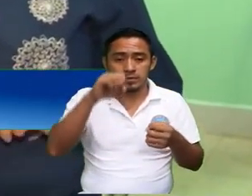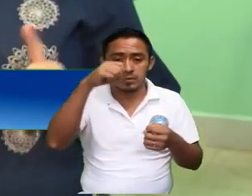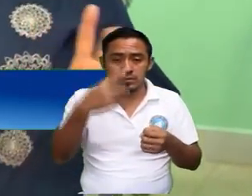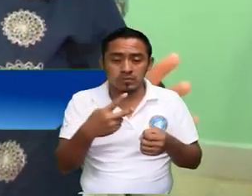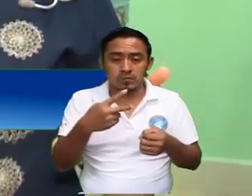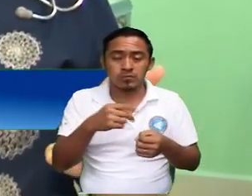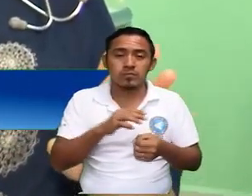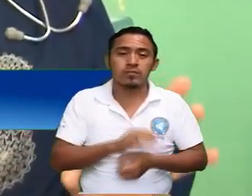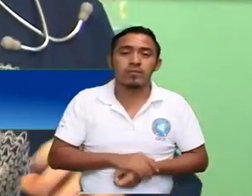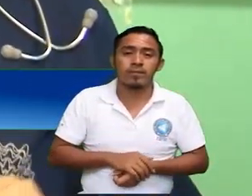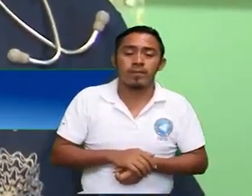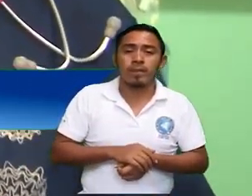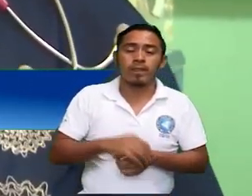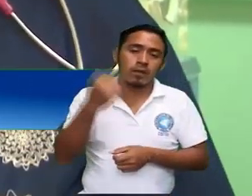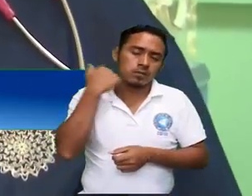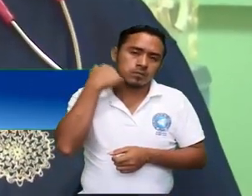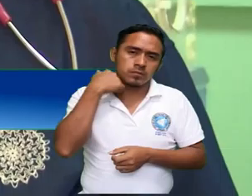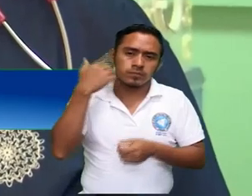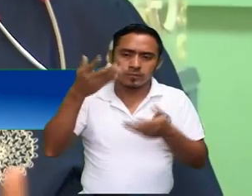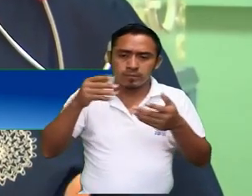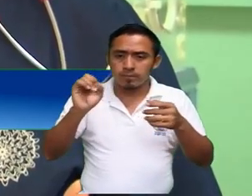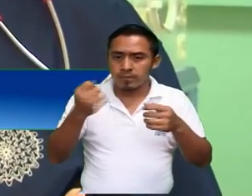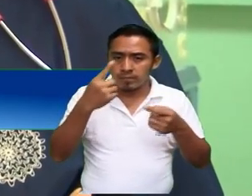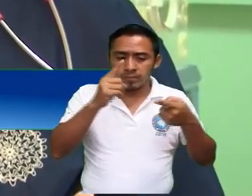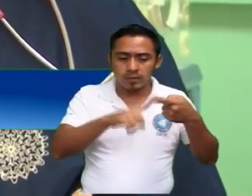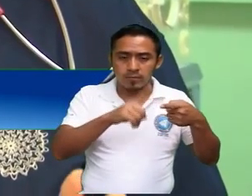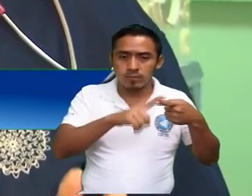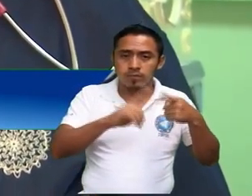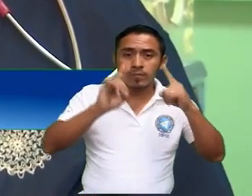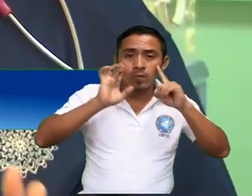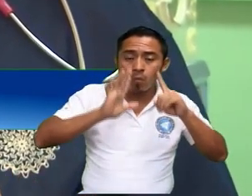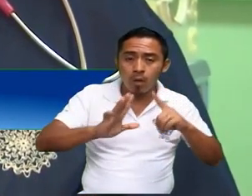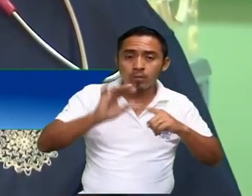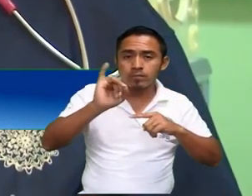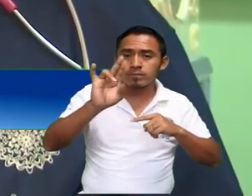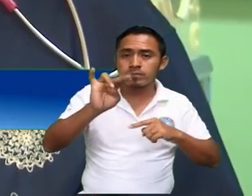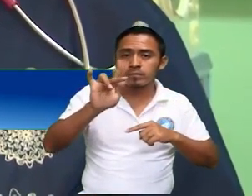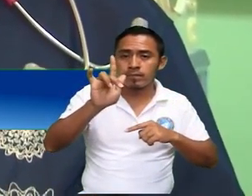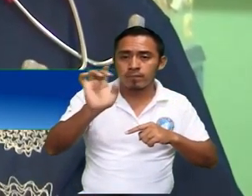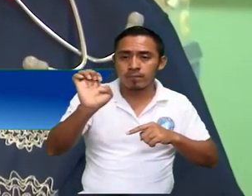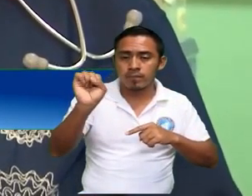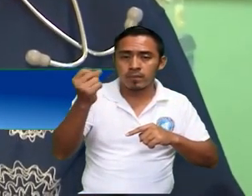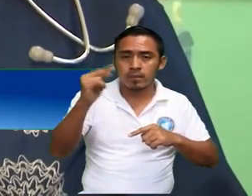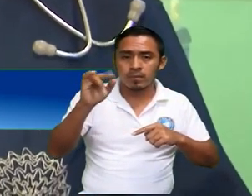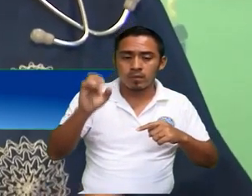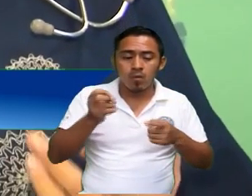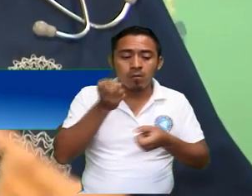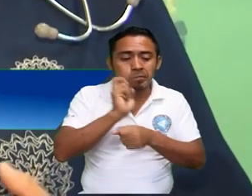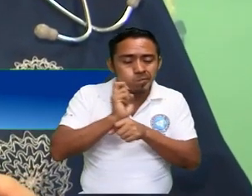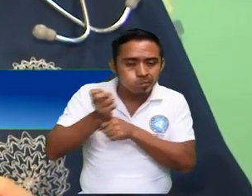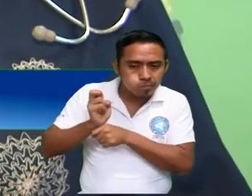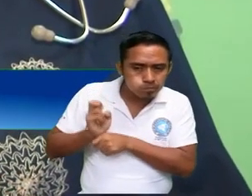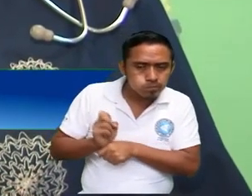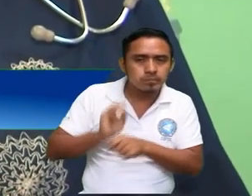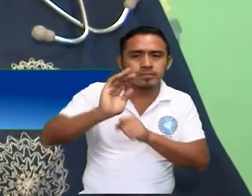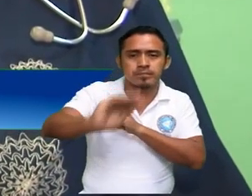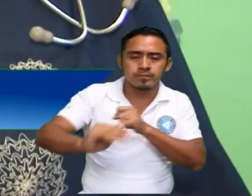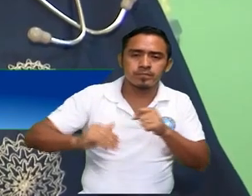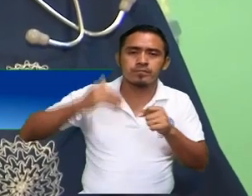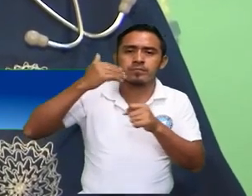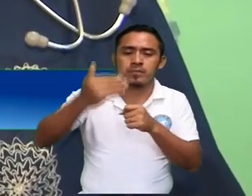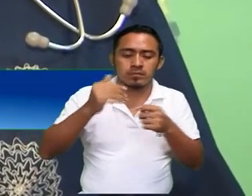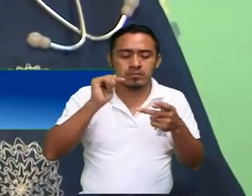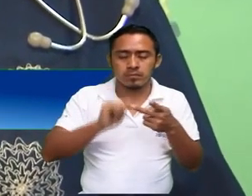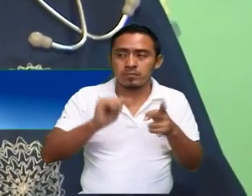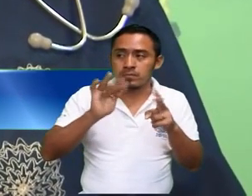nacidos prematuros. Ellos siempre entran a la sala de cuidados intensivos, Por su prematurez, para mayor vigilancia. Posteriormente, ya cuando